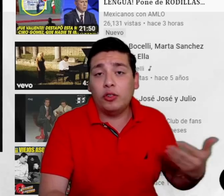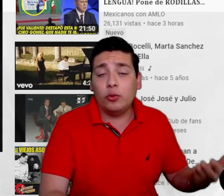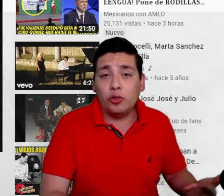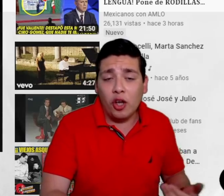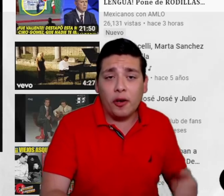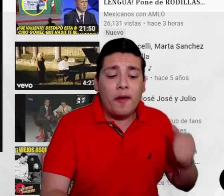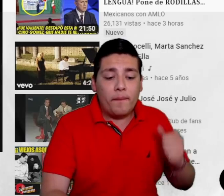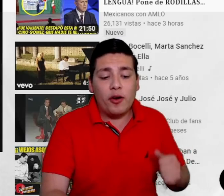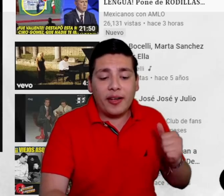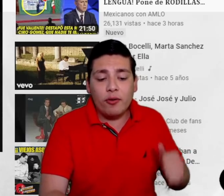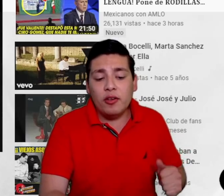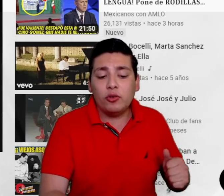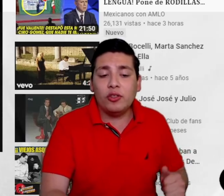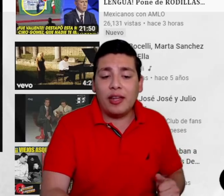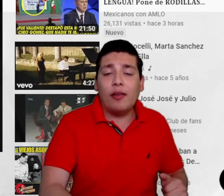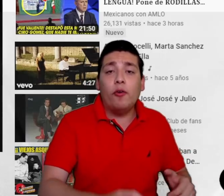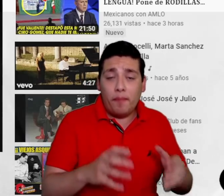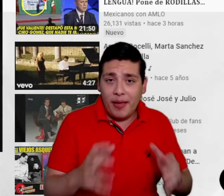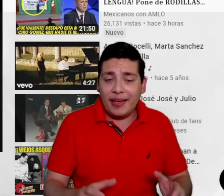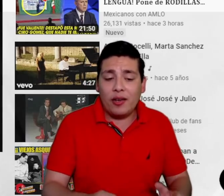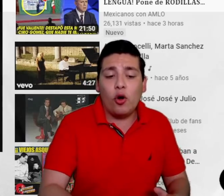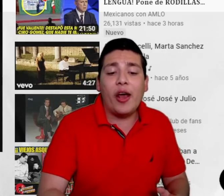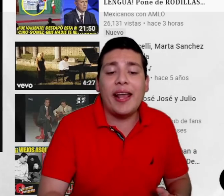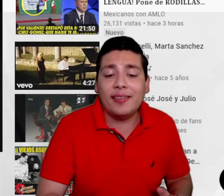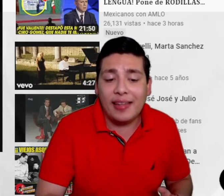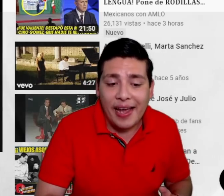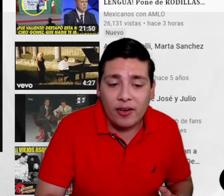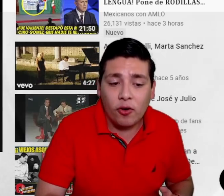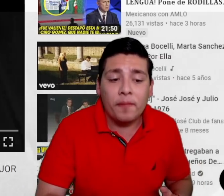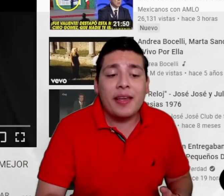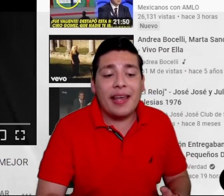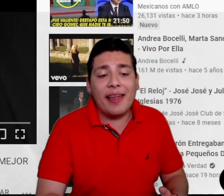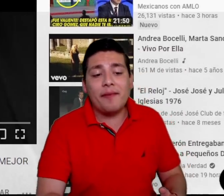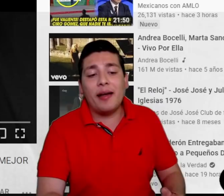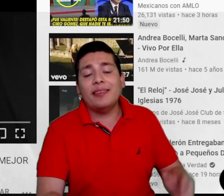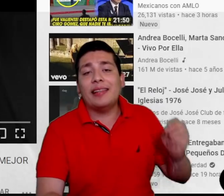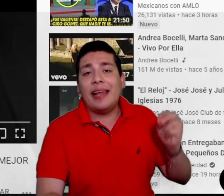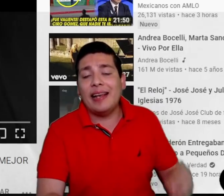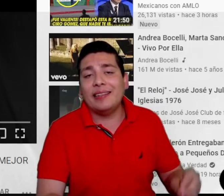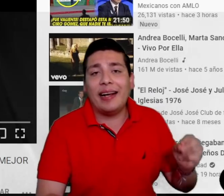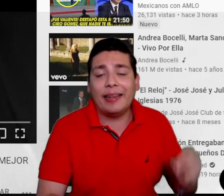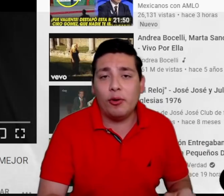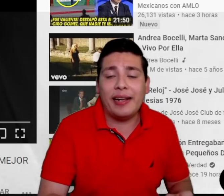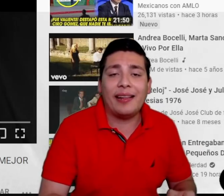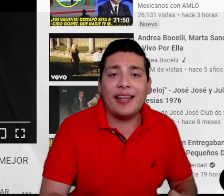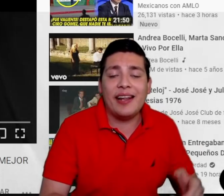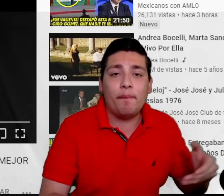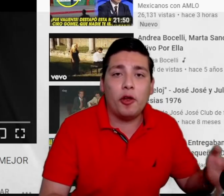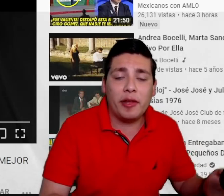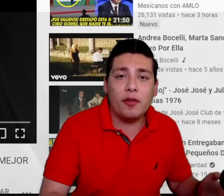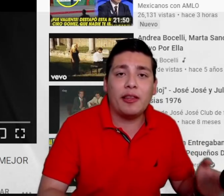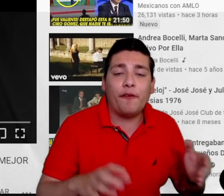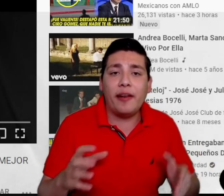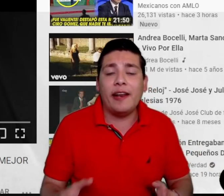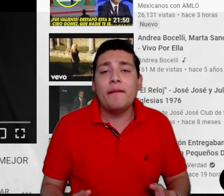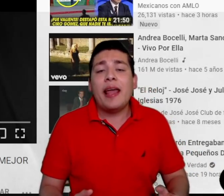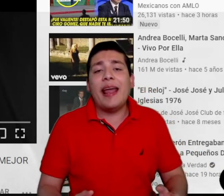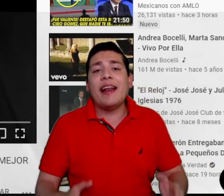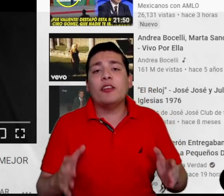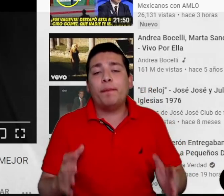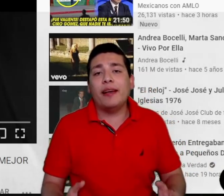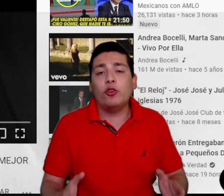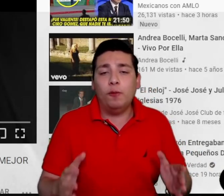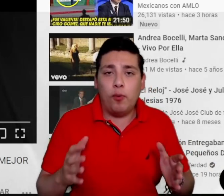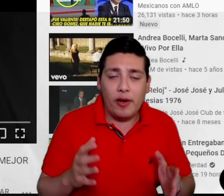la constitución. Porque nuestro estado, México, es laico. Y además, la iglesia católica tiene prohibido interferir